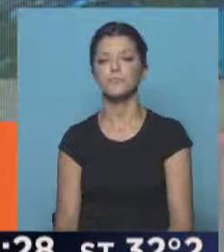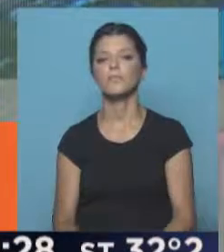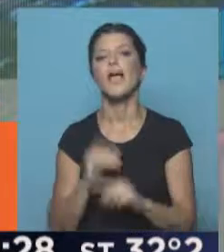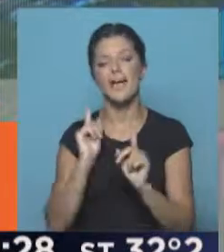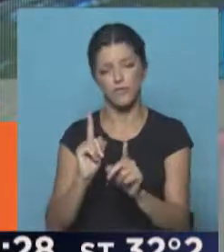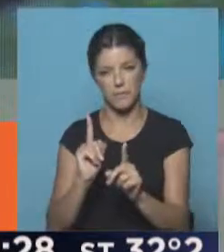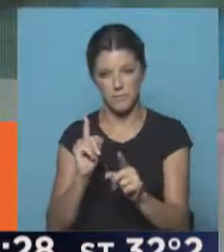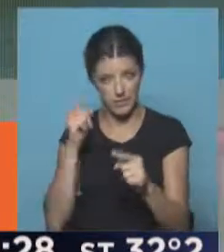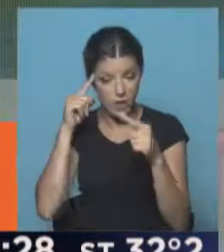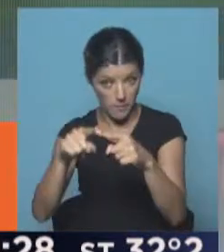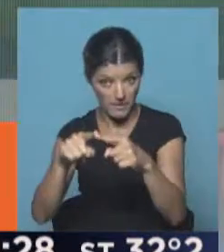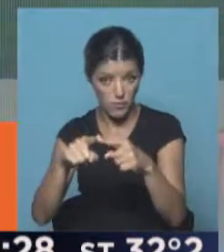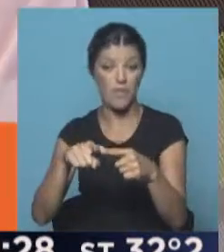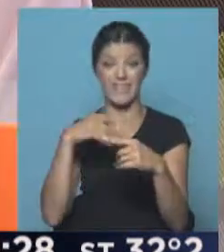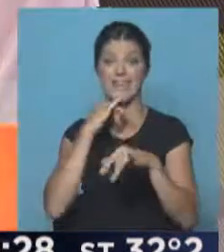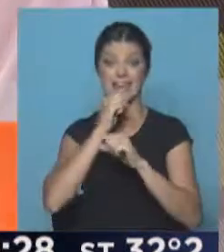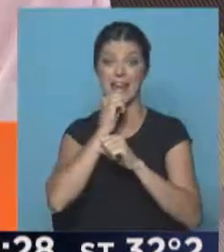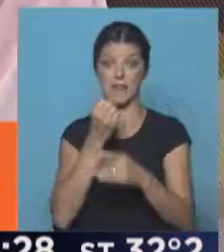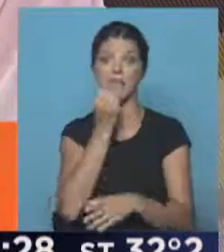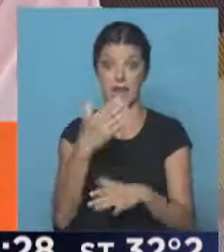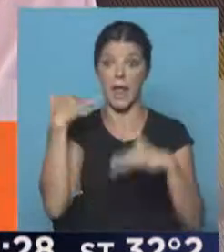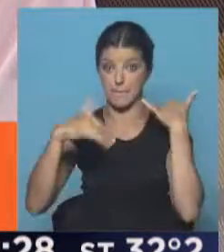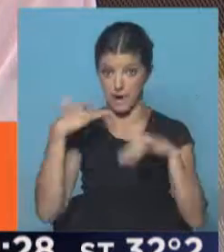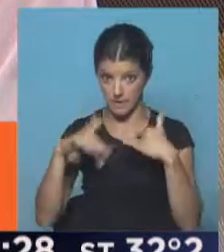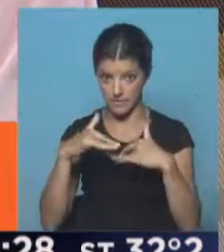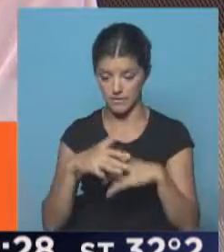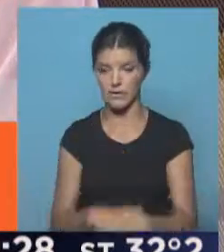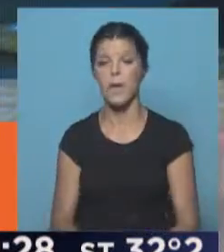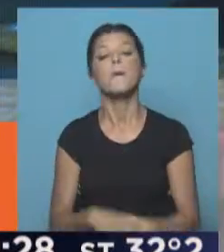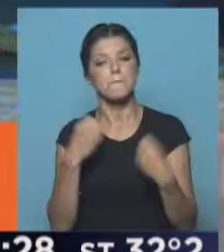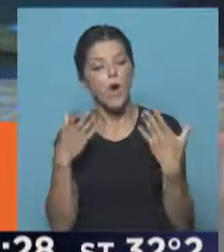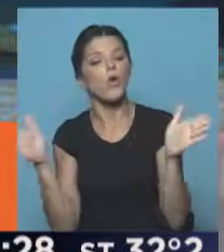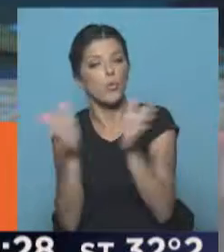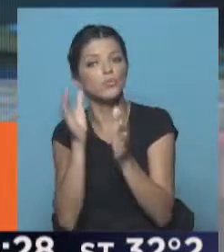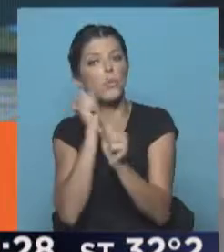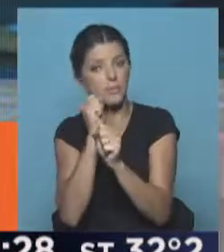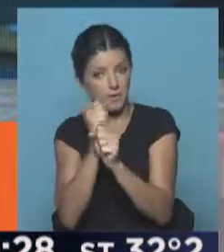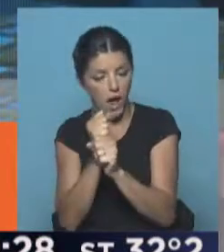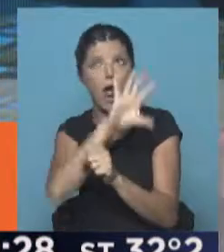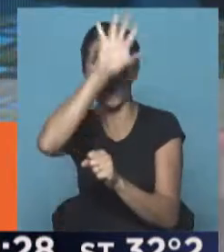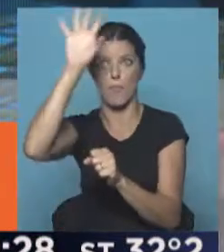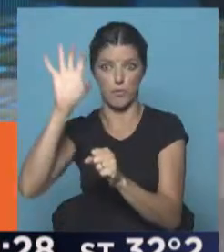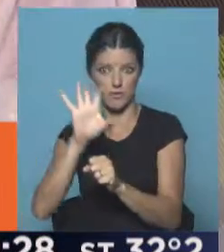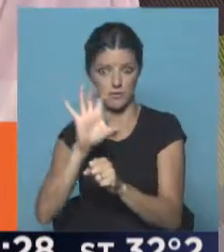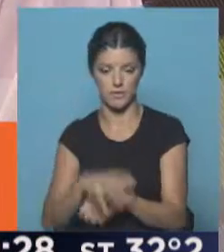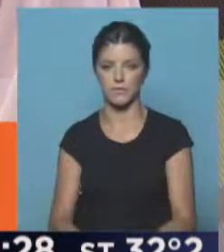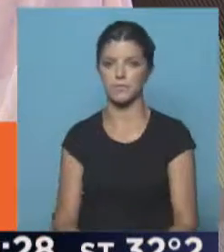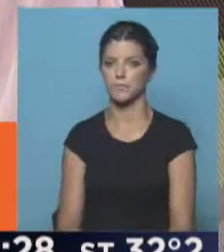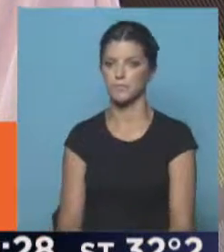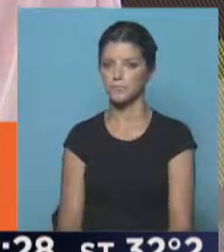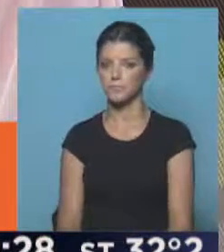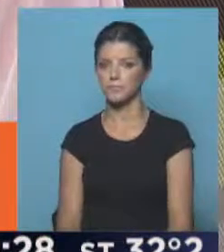la emergencia en mayor acción y en mayor posibilidad de trabajar en conjunto con las así los municipios muro no era